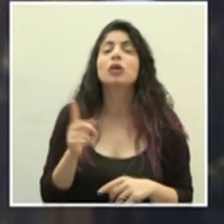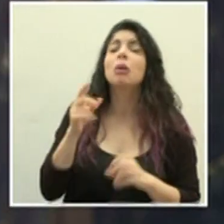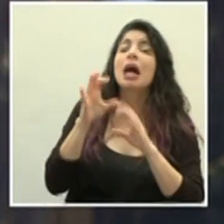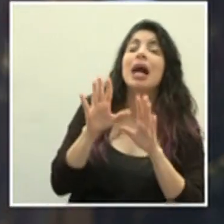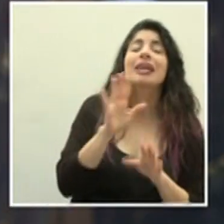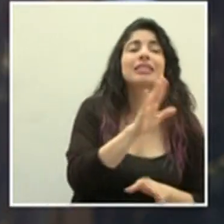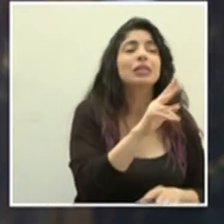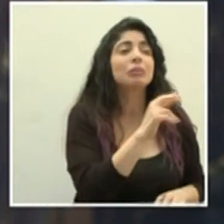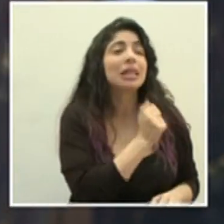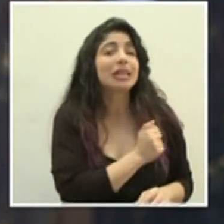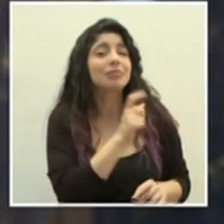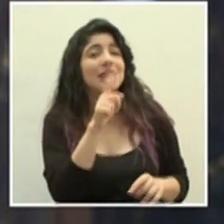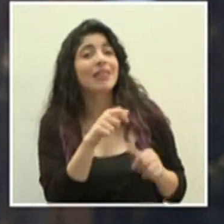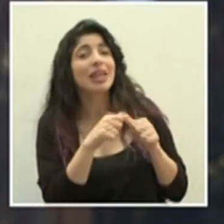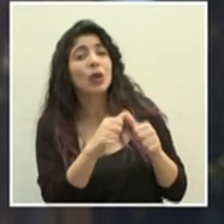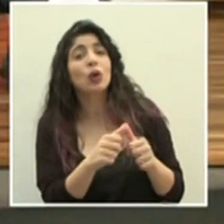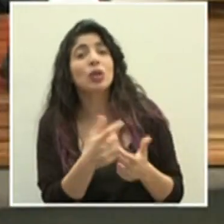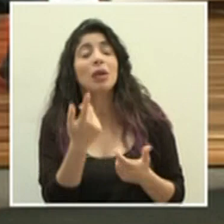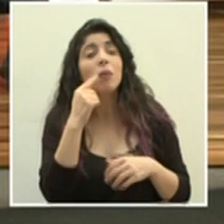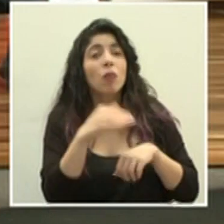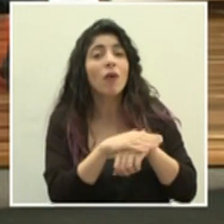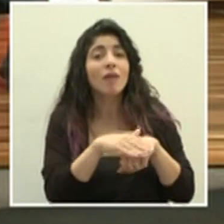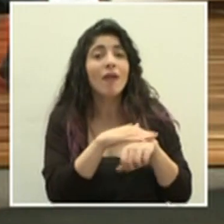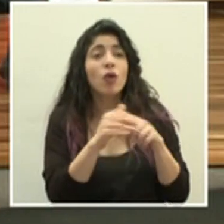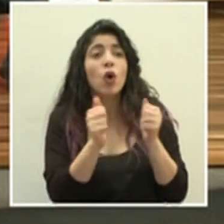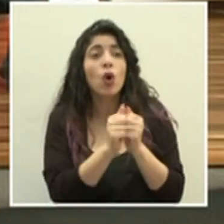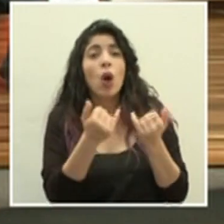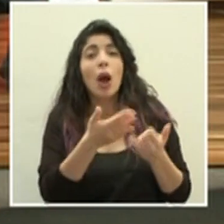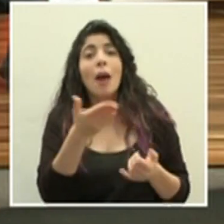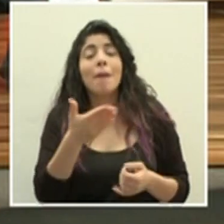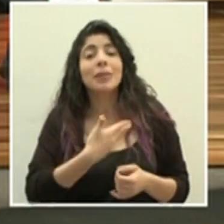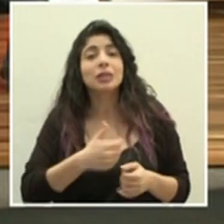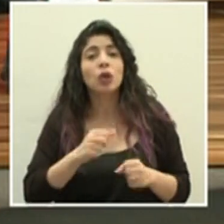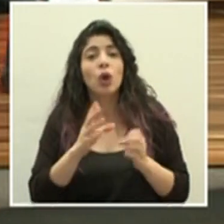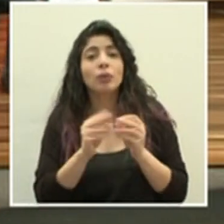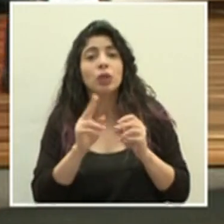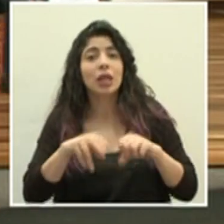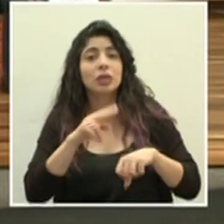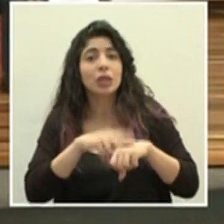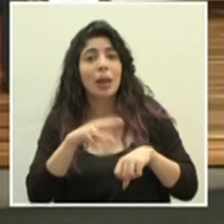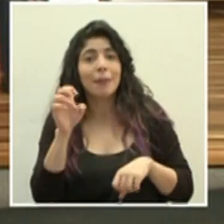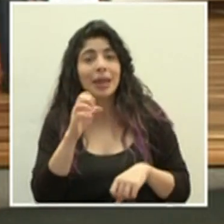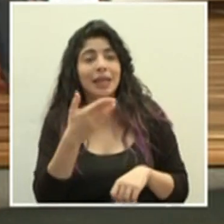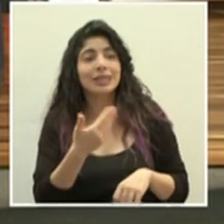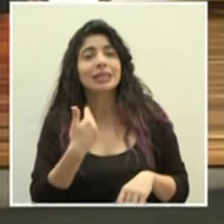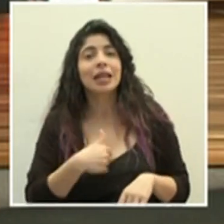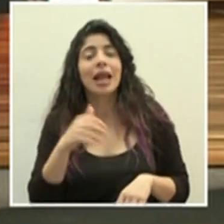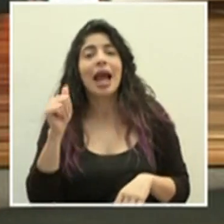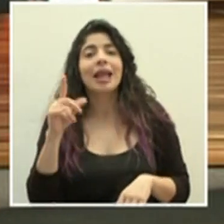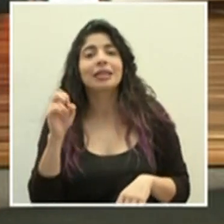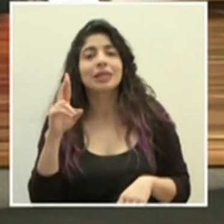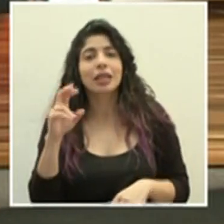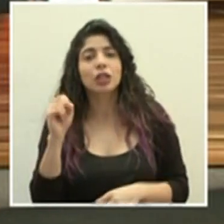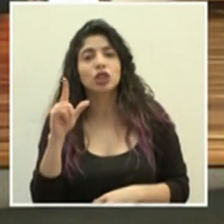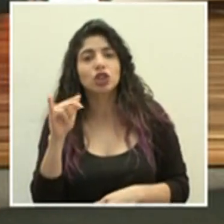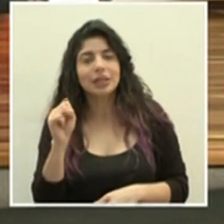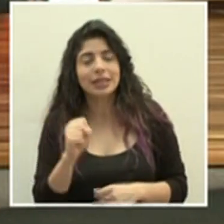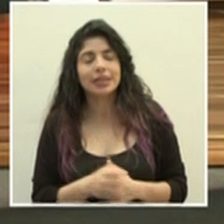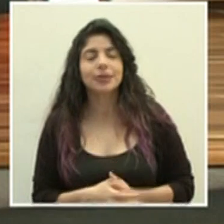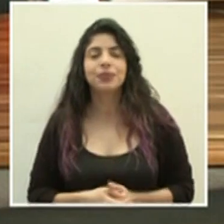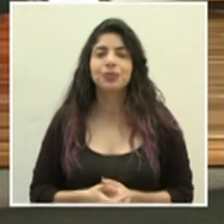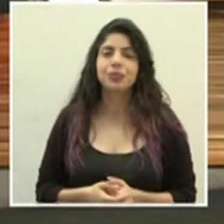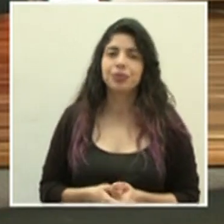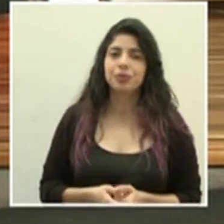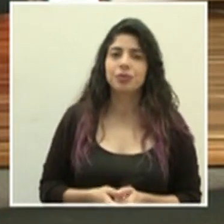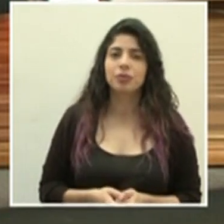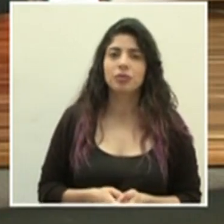Colega, debemos continuar. Vamos a continuar, por favor, con el presidente de la Comisión Nacional de Emergencias, el señor Alexander Solís.